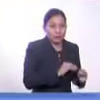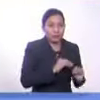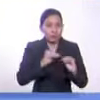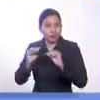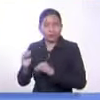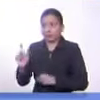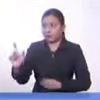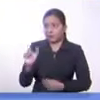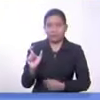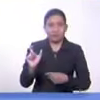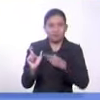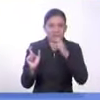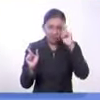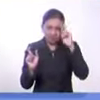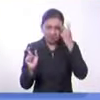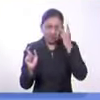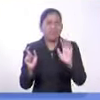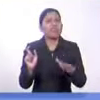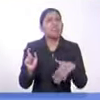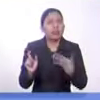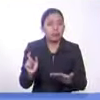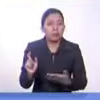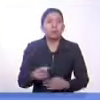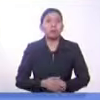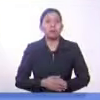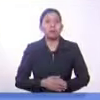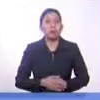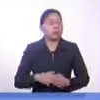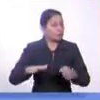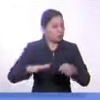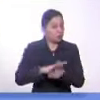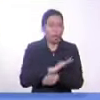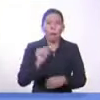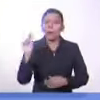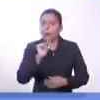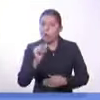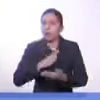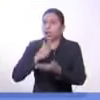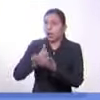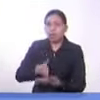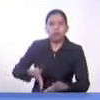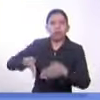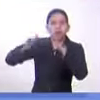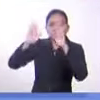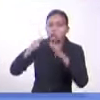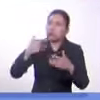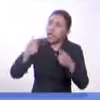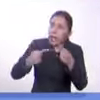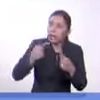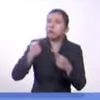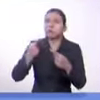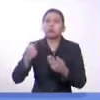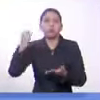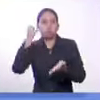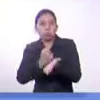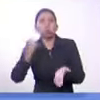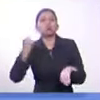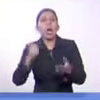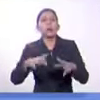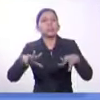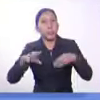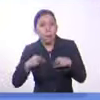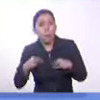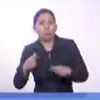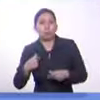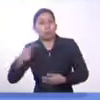nos referimos a aquella migración que se hace con todos los permisos, ¿verdad?, necesarios para que tú puedas residir en